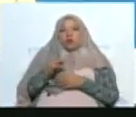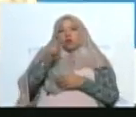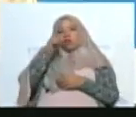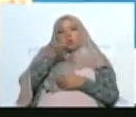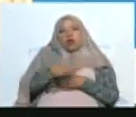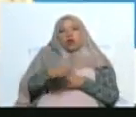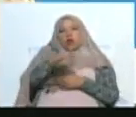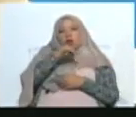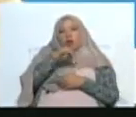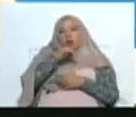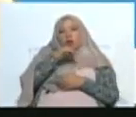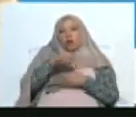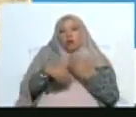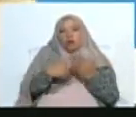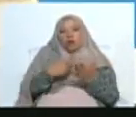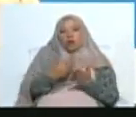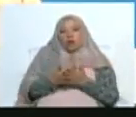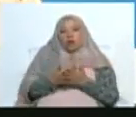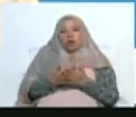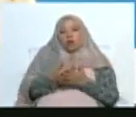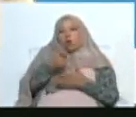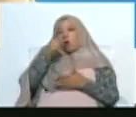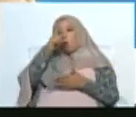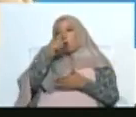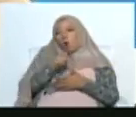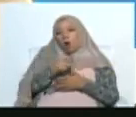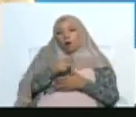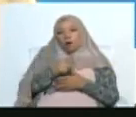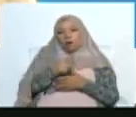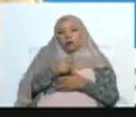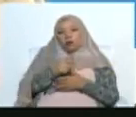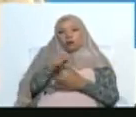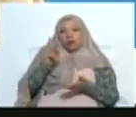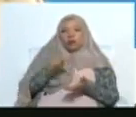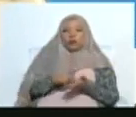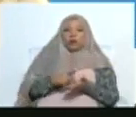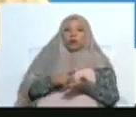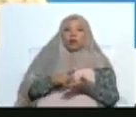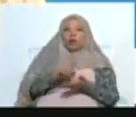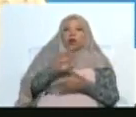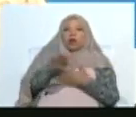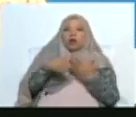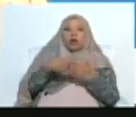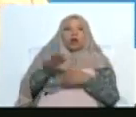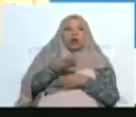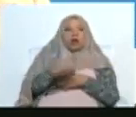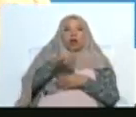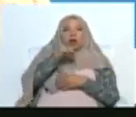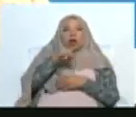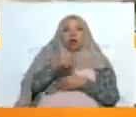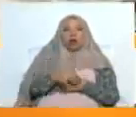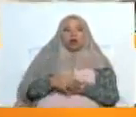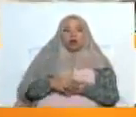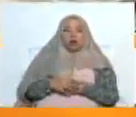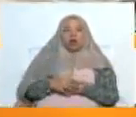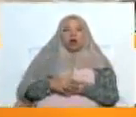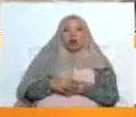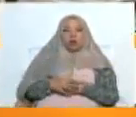como muy difícil de entender pero quiero este porque el Castellano mío es muy campesino entonces quiero